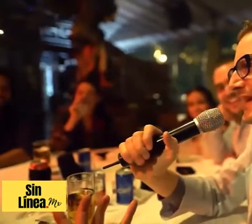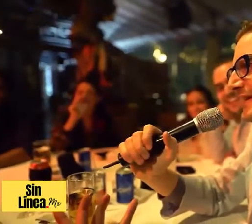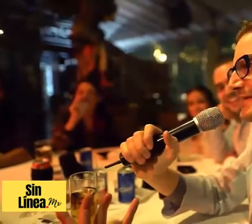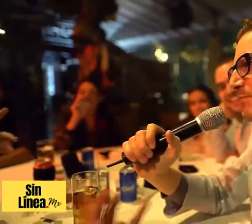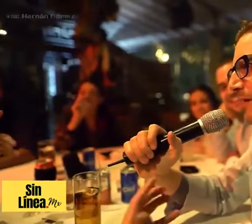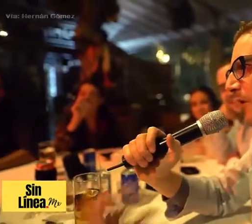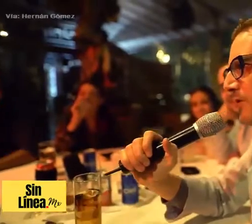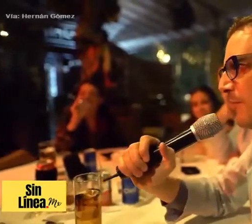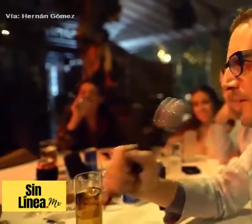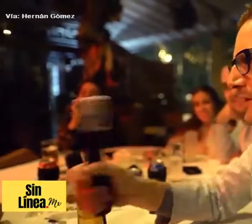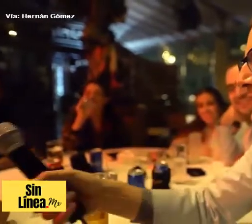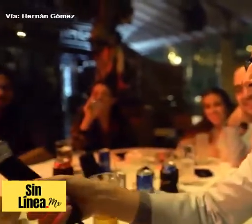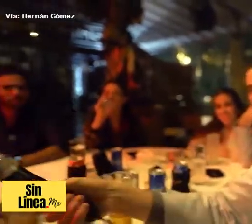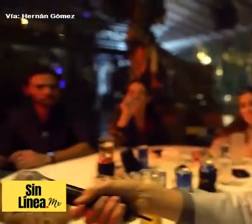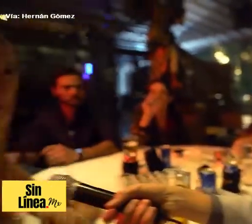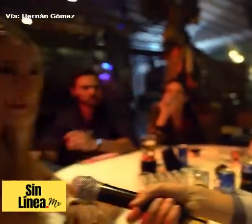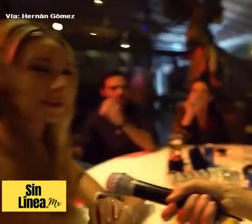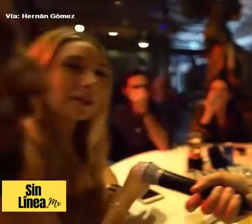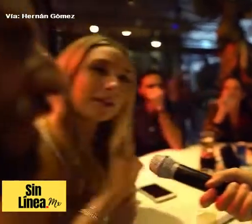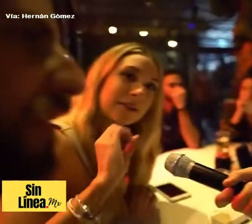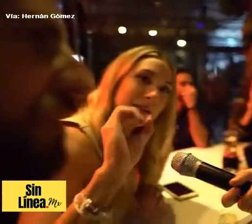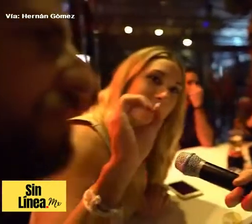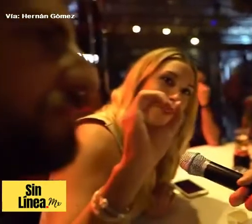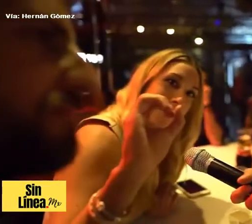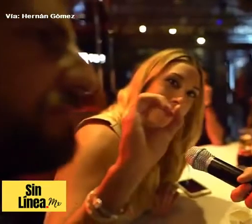¿Tú te sientes pueblo o no pueblo? Cero.